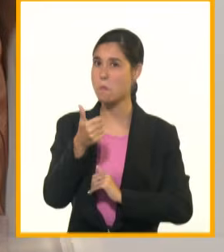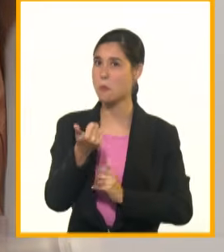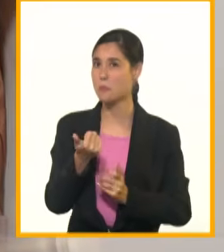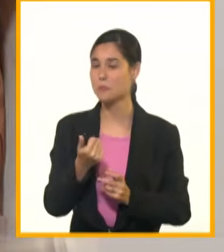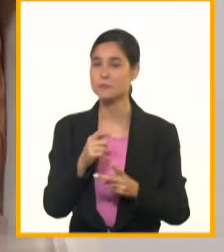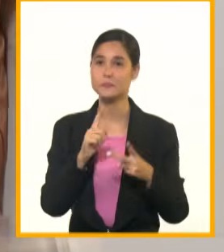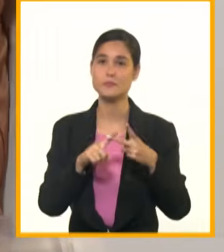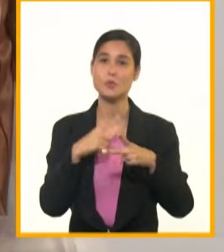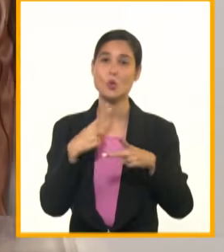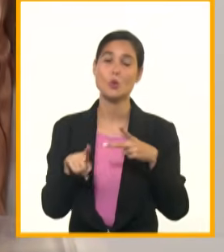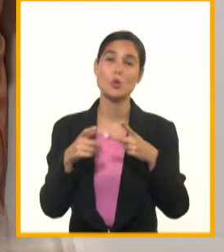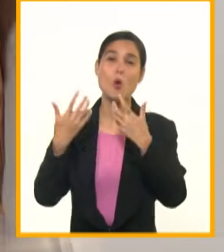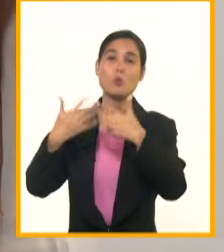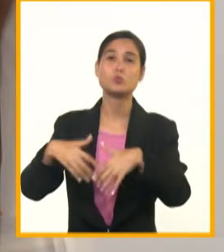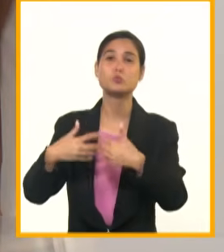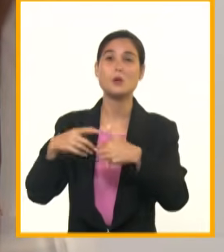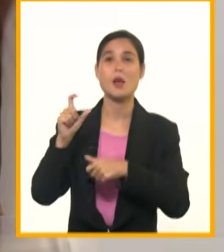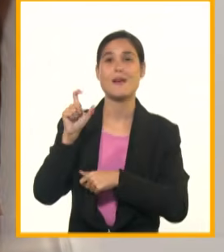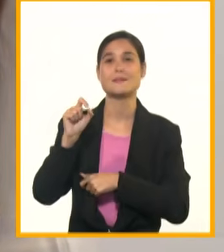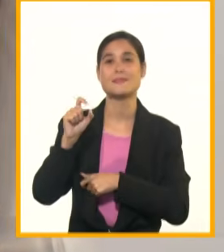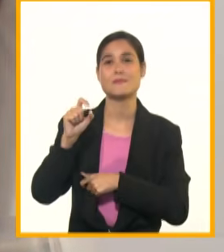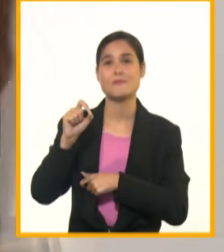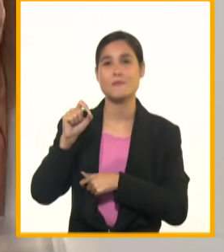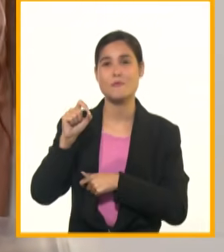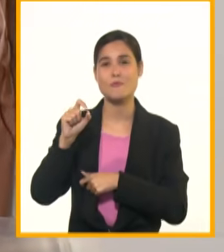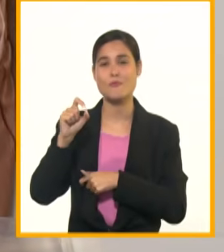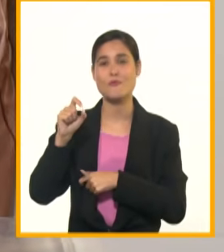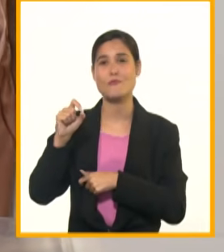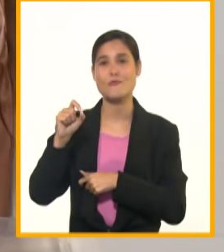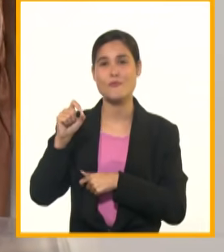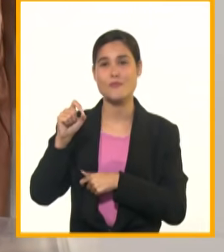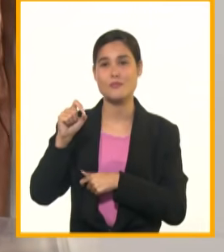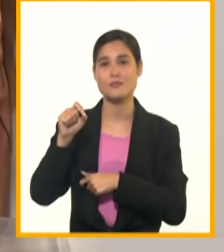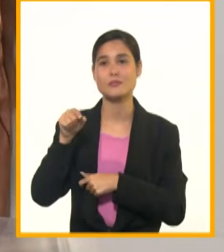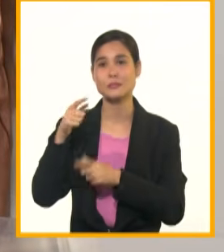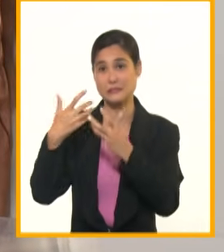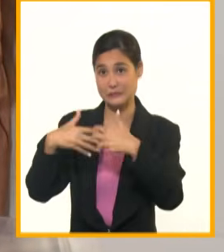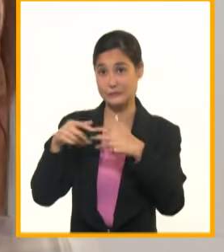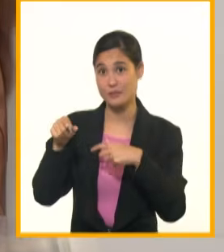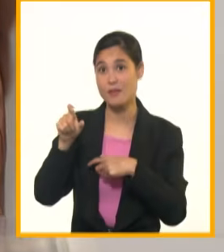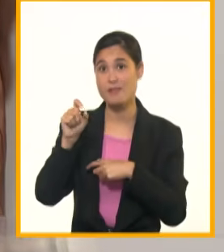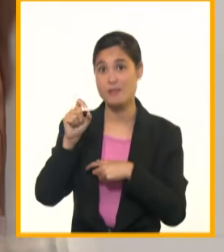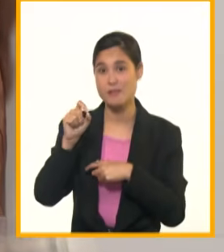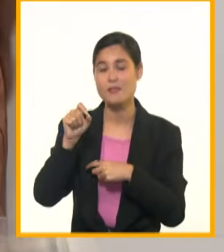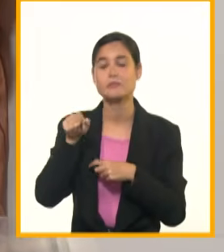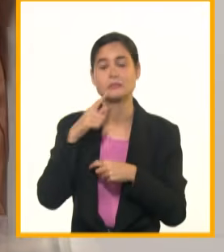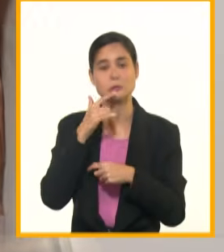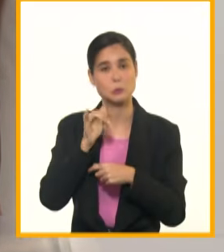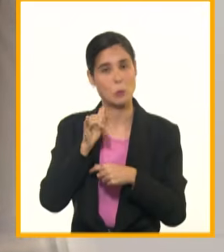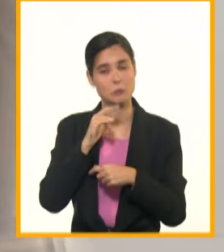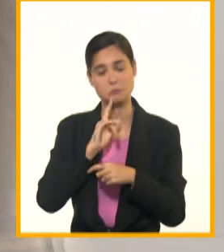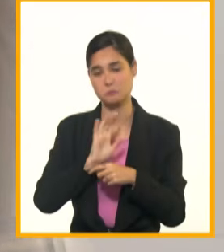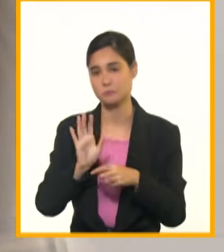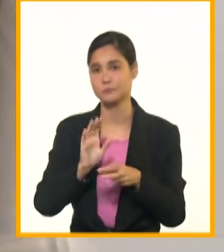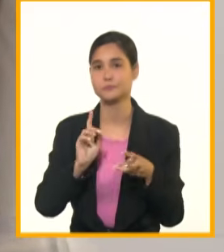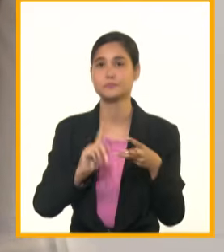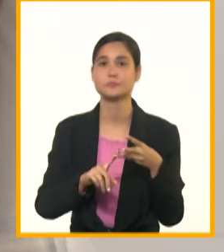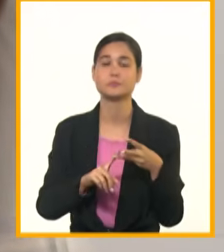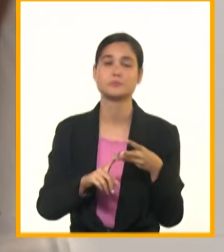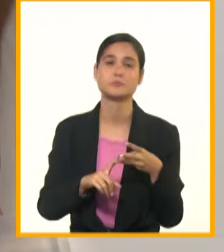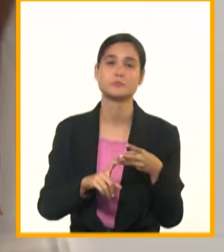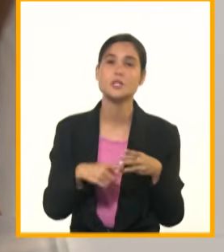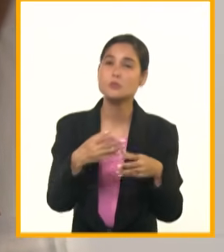de refrescos, en la producción incluso de la miniindustria. Hay un encadenamiento de actores